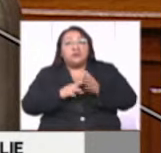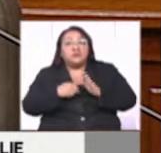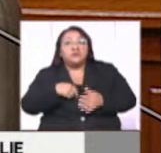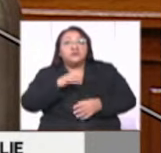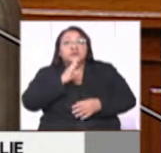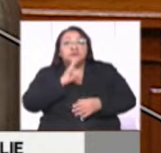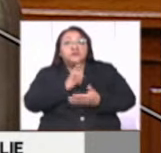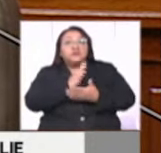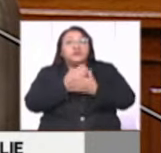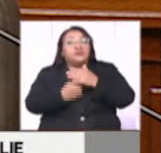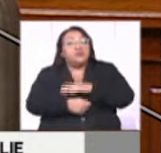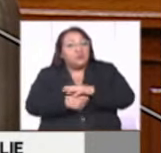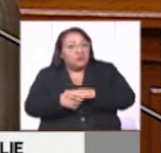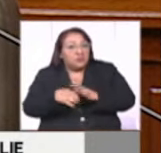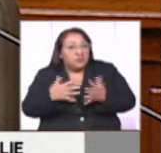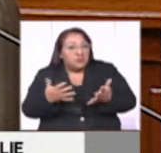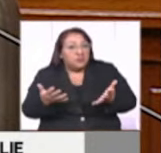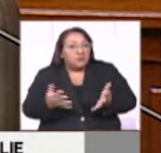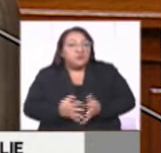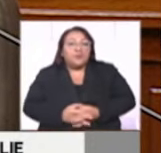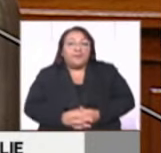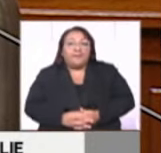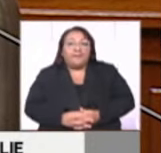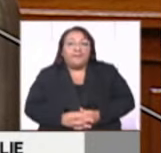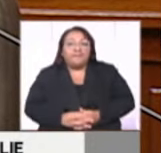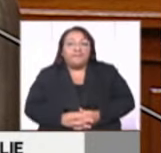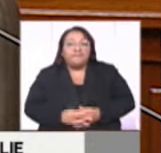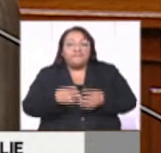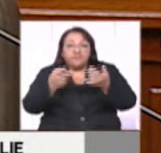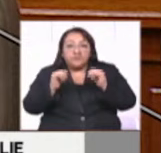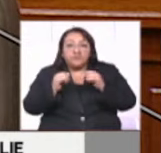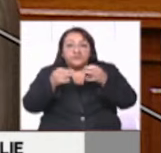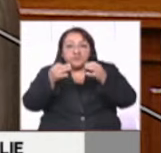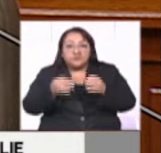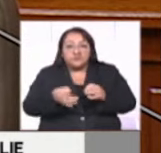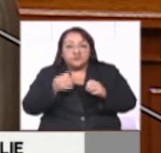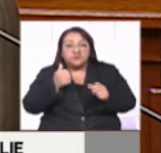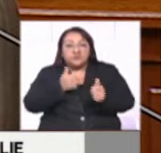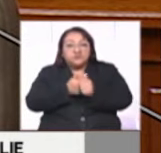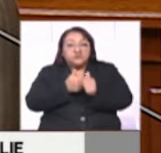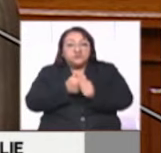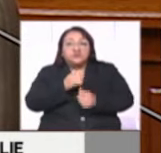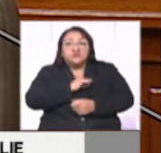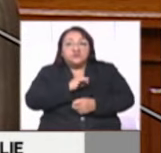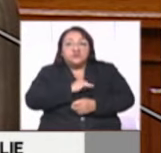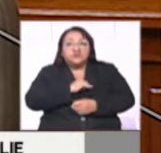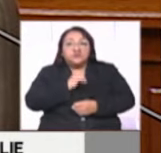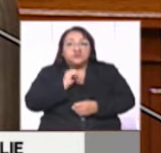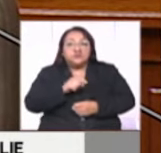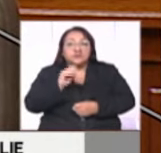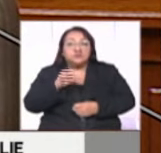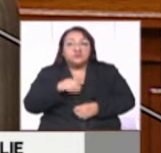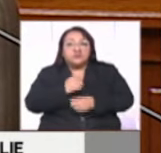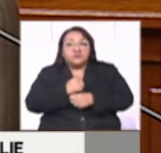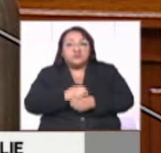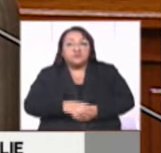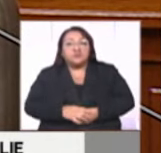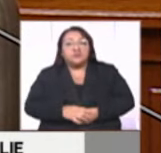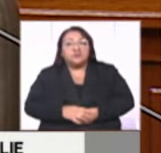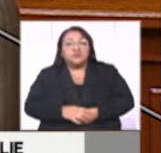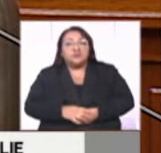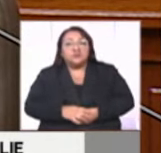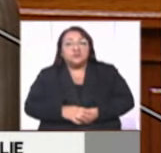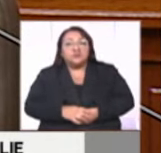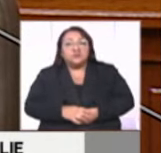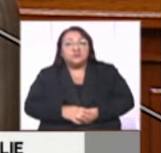de actos de corrupción. Y esto es un informe oficial por la misma institución. Esta mala gestión de la